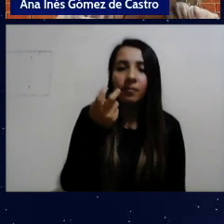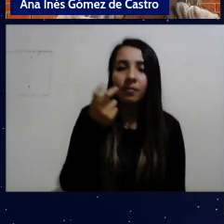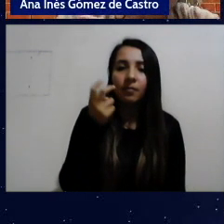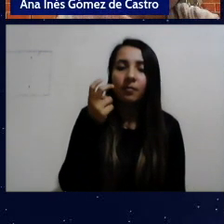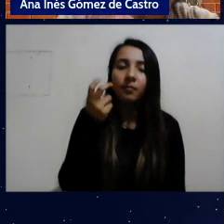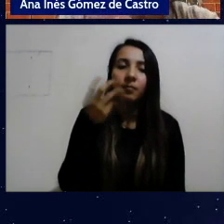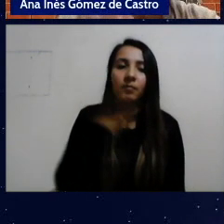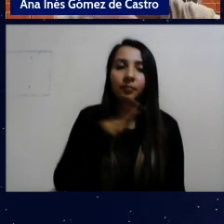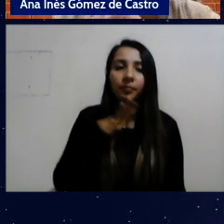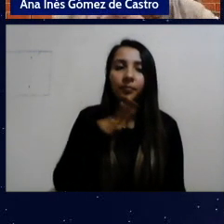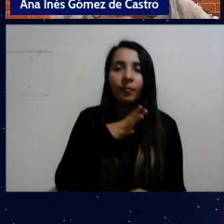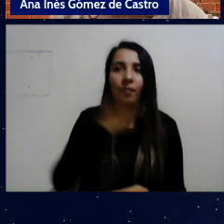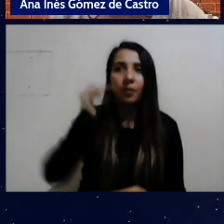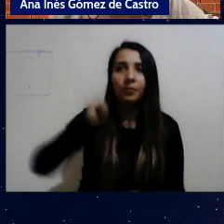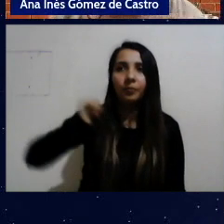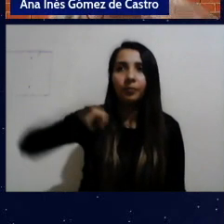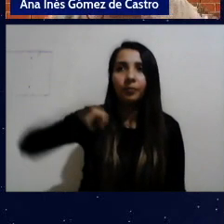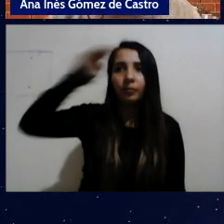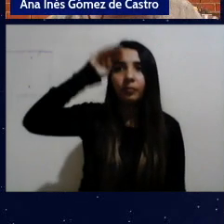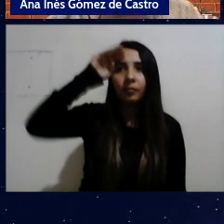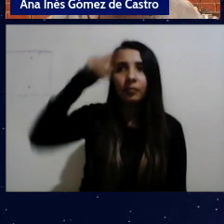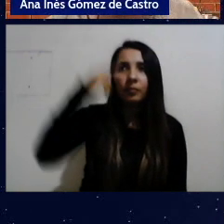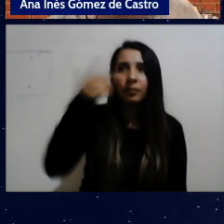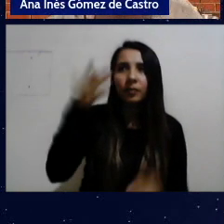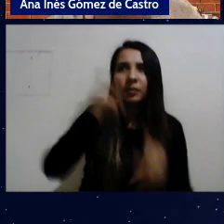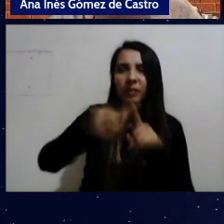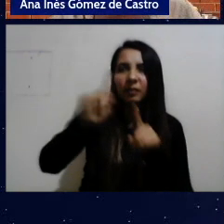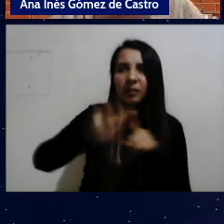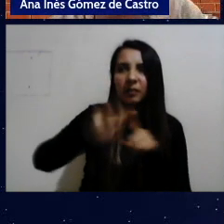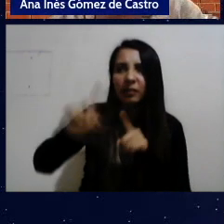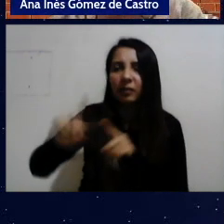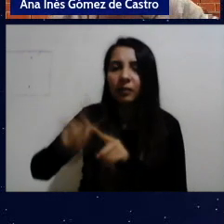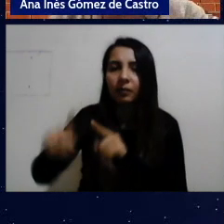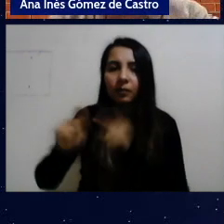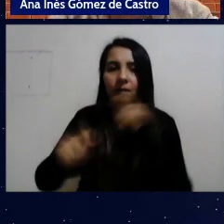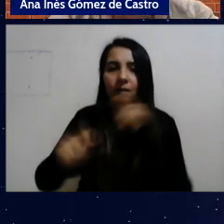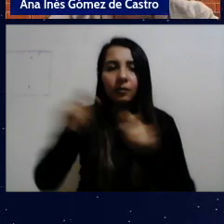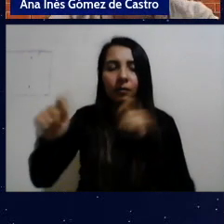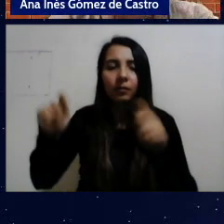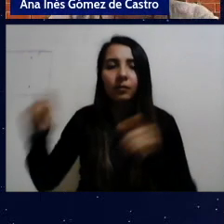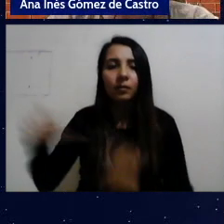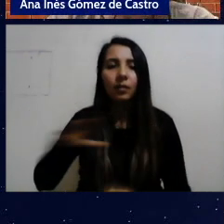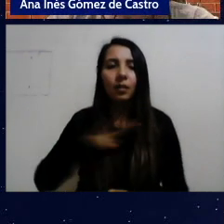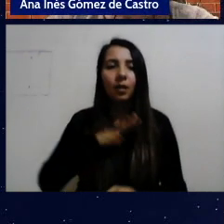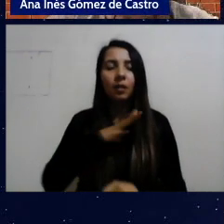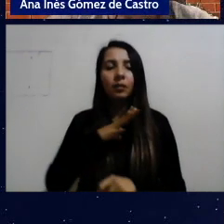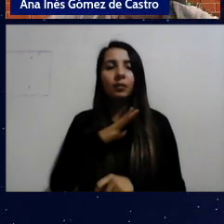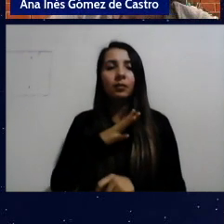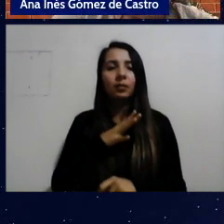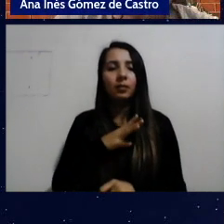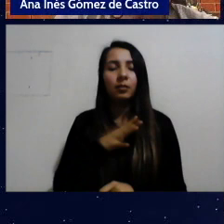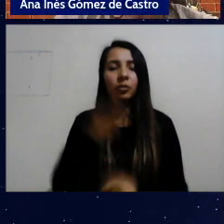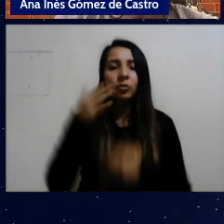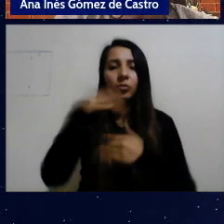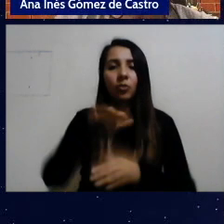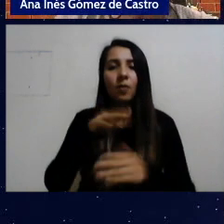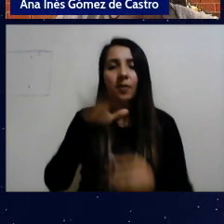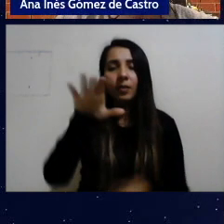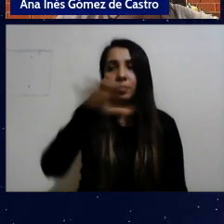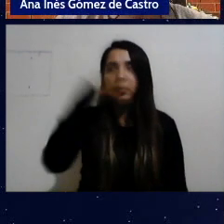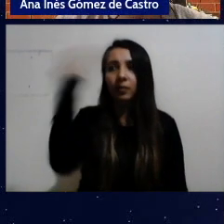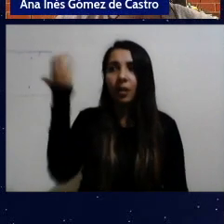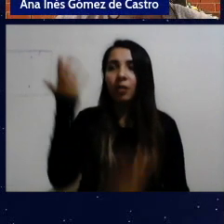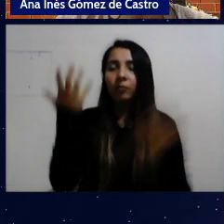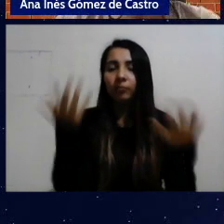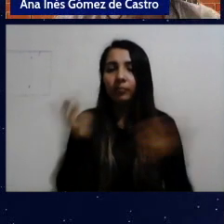el universo original era hidrógeno y helio, todos los elementos químicos que hay proceden del proceso de